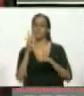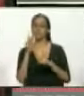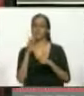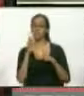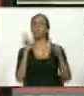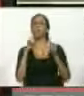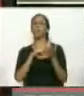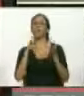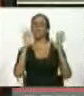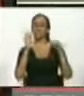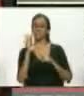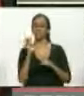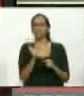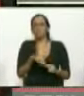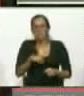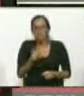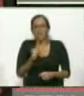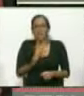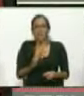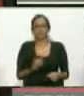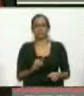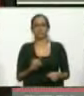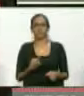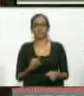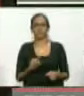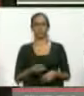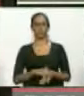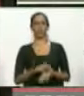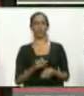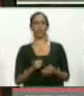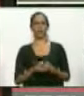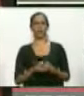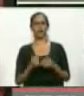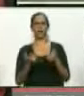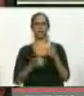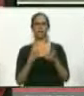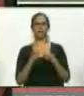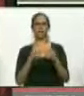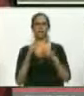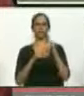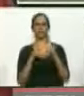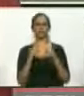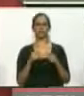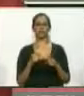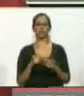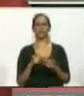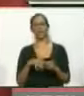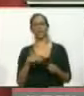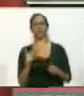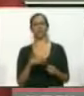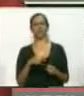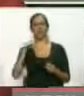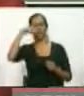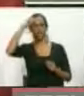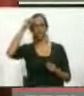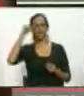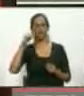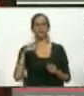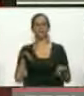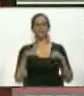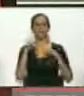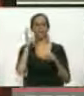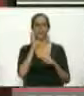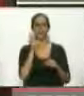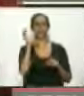2015 yo pudiese decir porque aquí me estaban escribiendo en twitter decía que ha rehecho que carvajal y no hasta reconoce a capriles